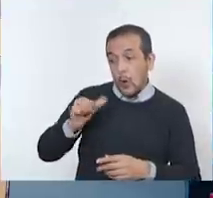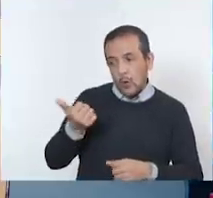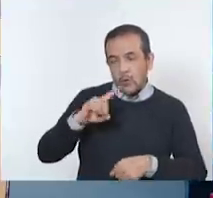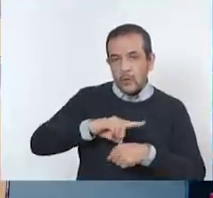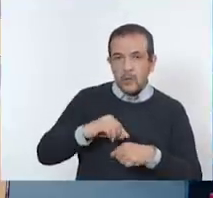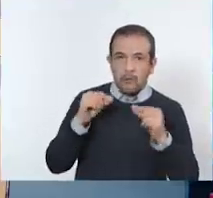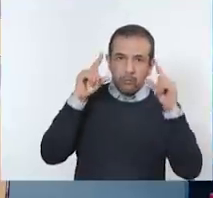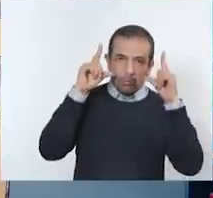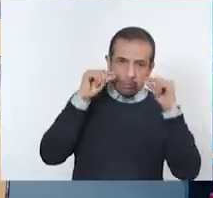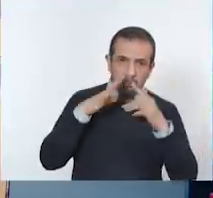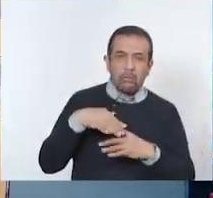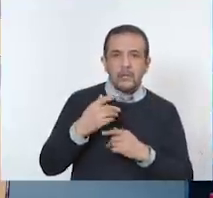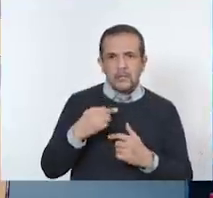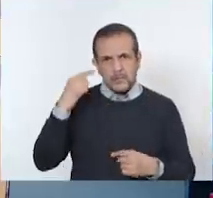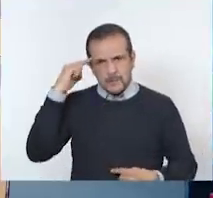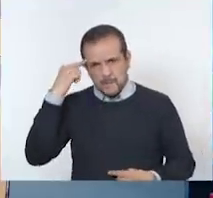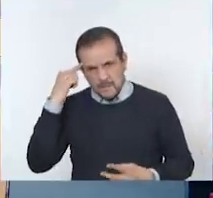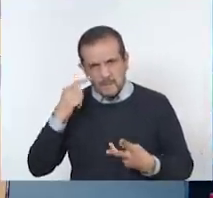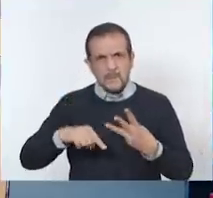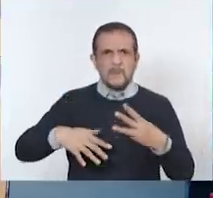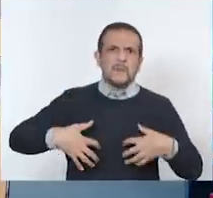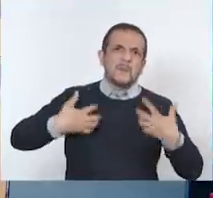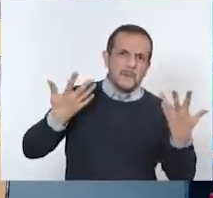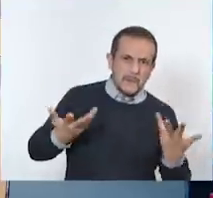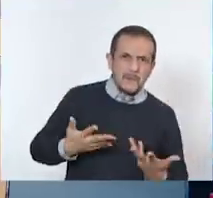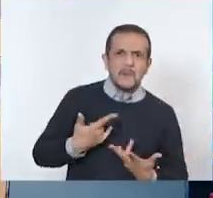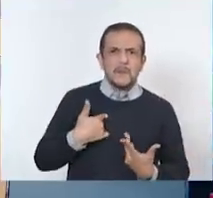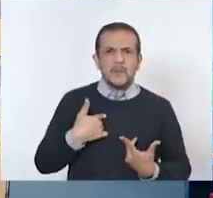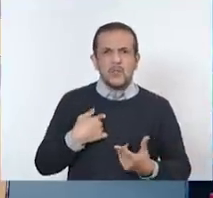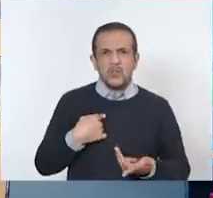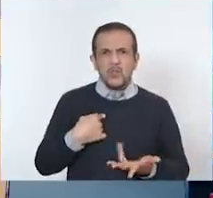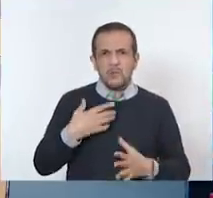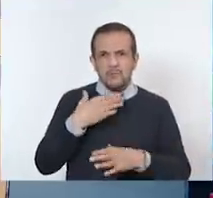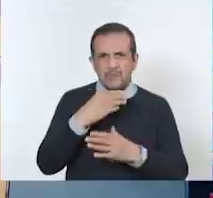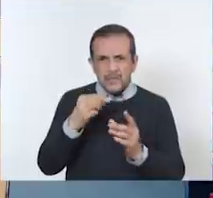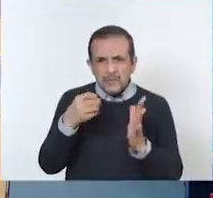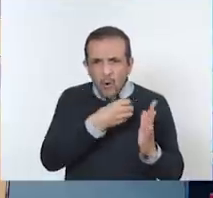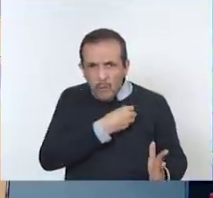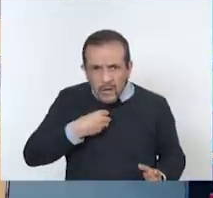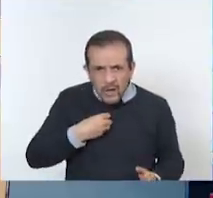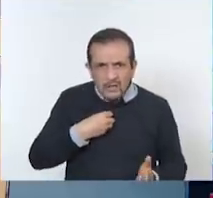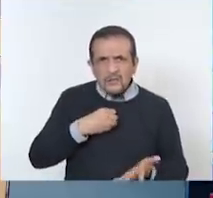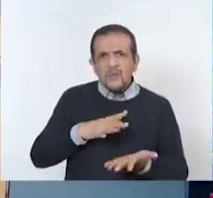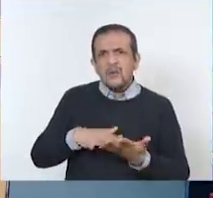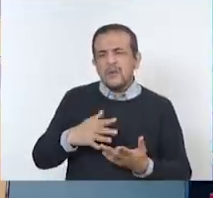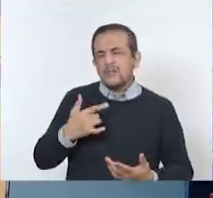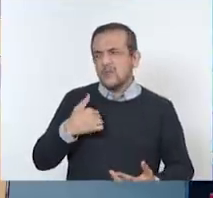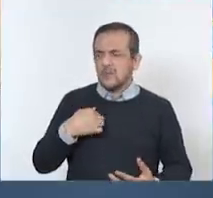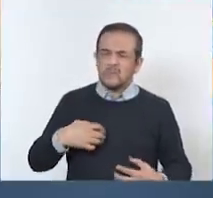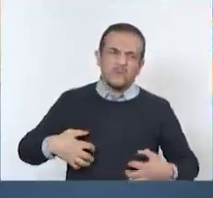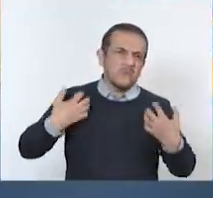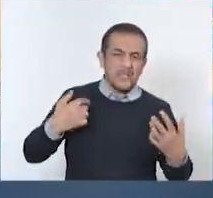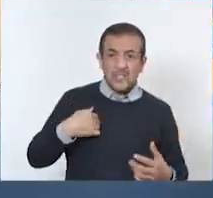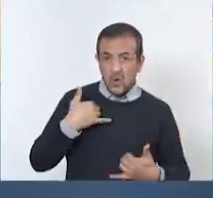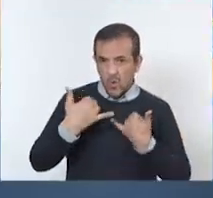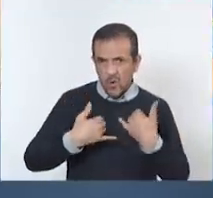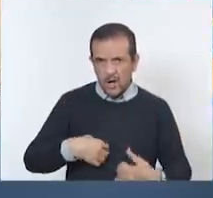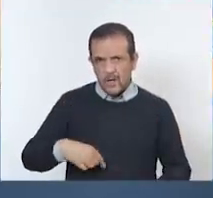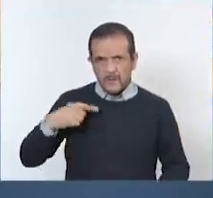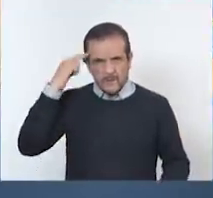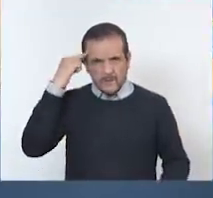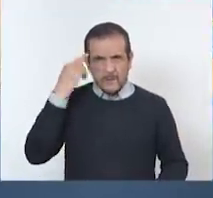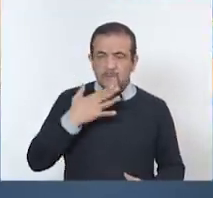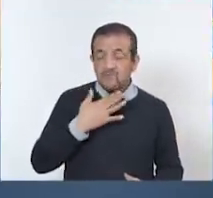sueño, desánimo, quizás de mal humor. No voy a hacer bien mis deberes y hasta para jugar lo voy a hacer molesto. Así es.